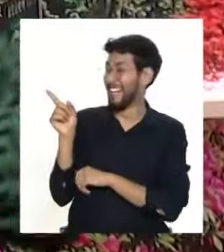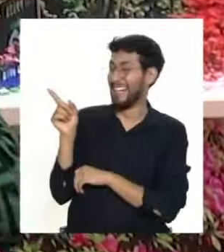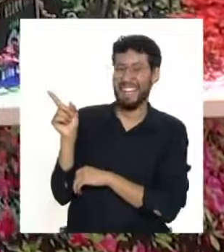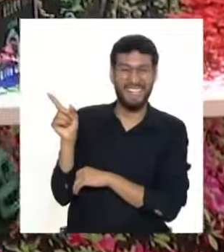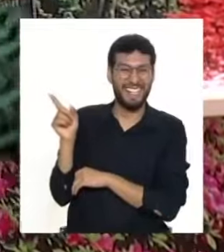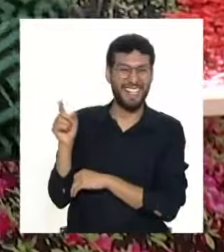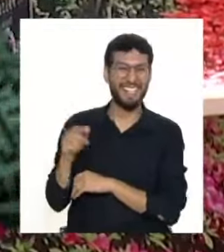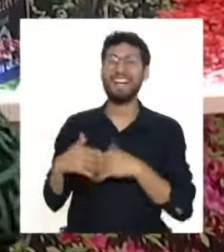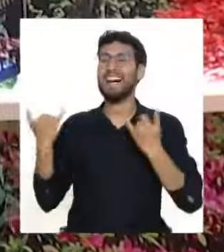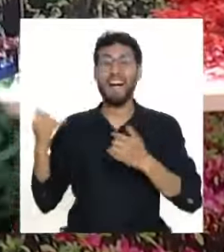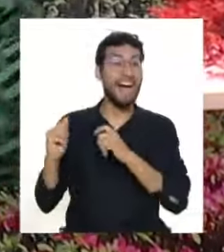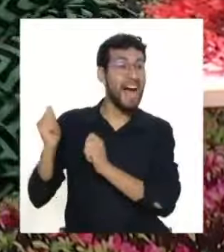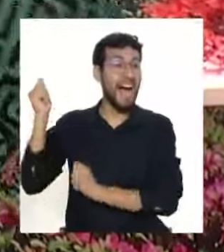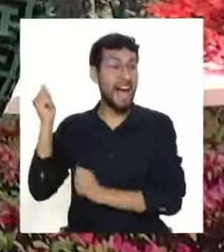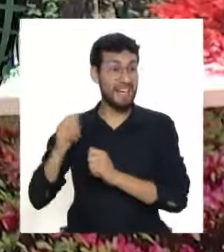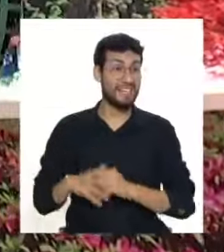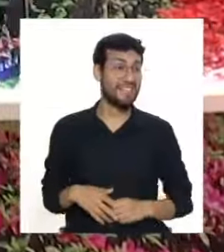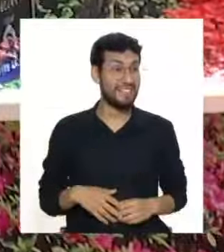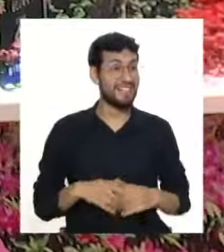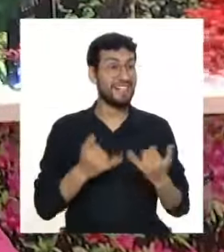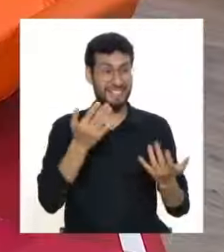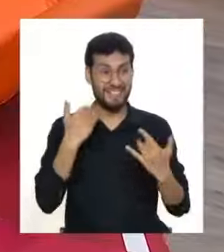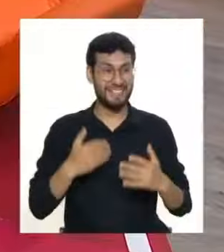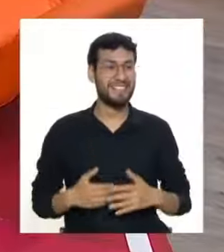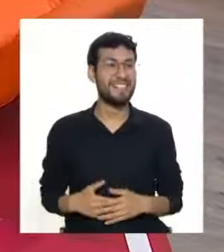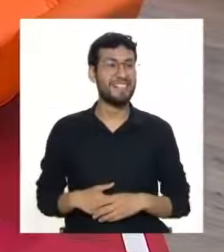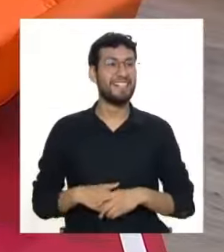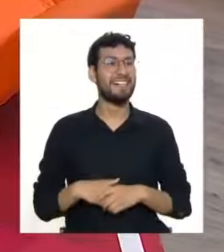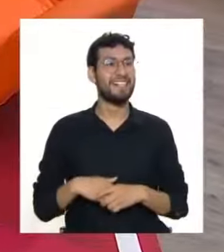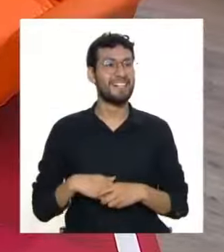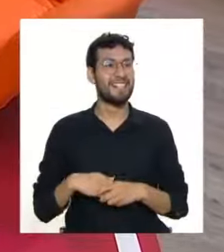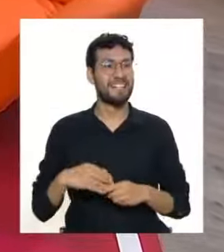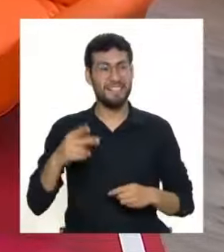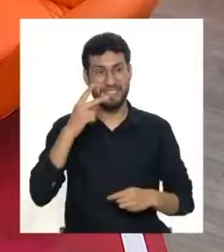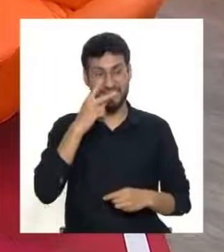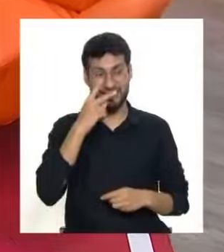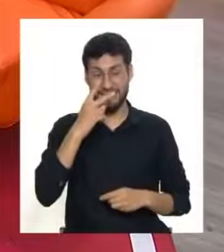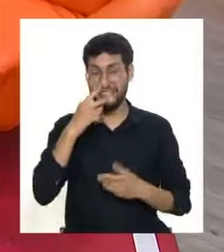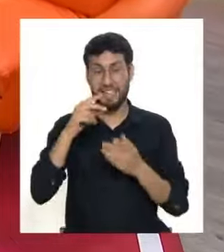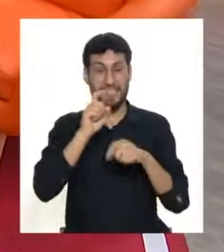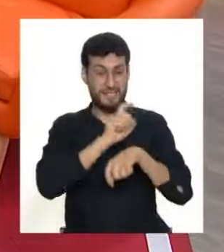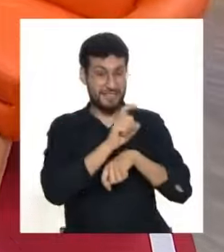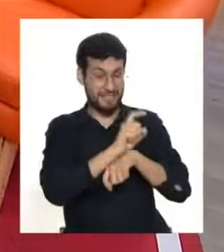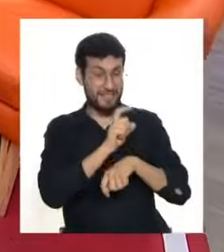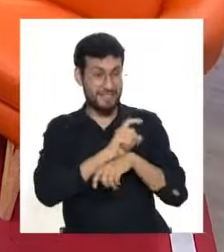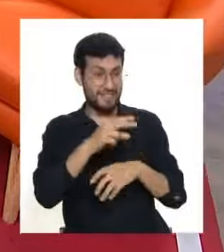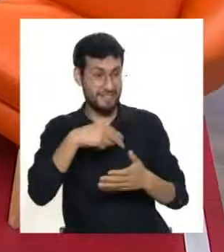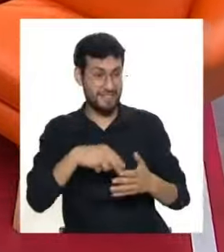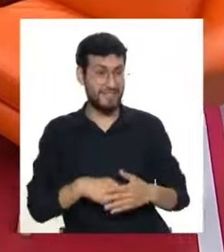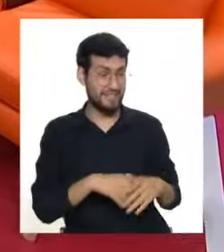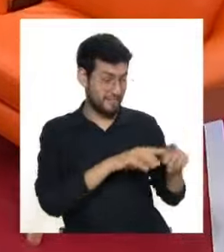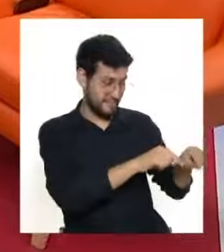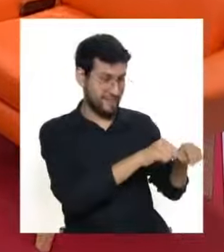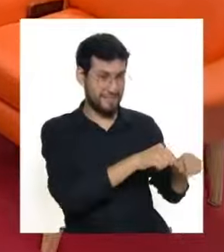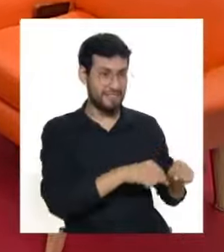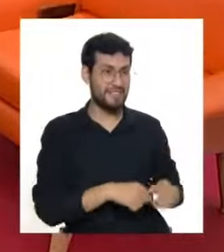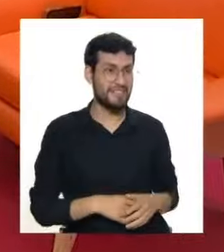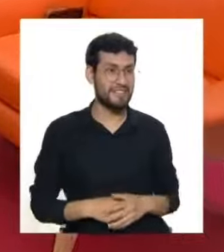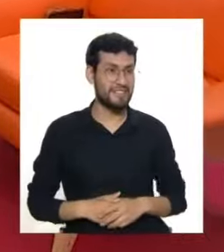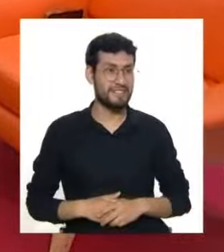Un, dos. Pero ven acá. Ven, echa para acá, ven. Mira el pasito merenguero ahora. El pasito merenguero. Para no tocar la Nicolasa. Quédatelo.